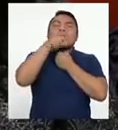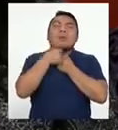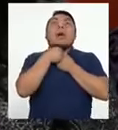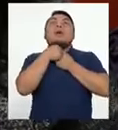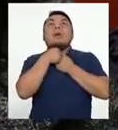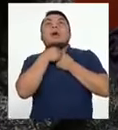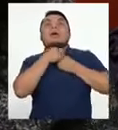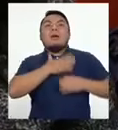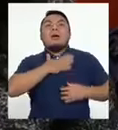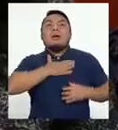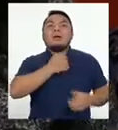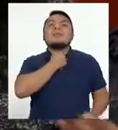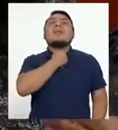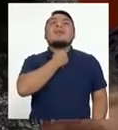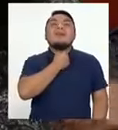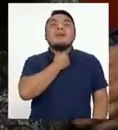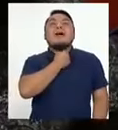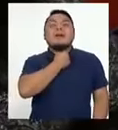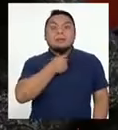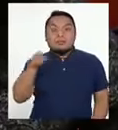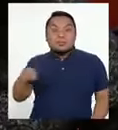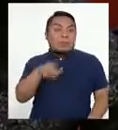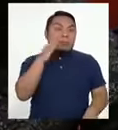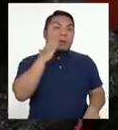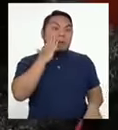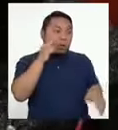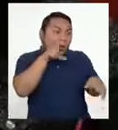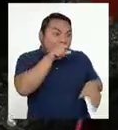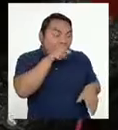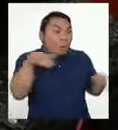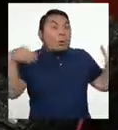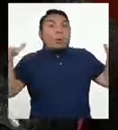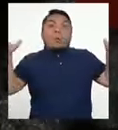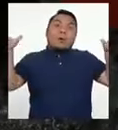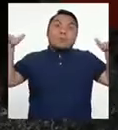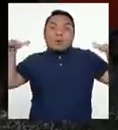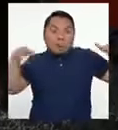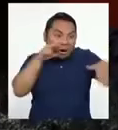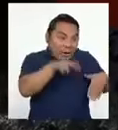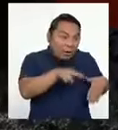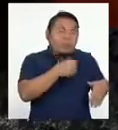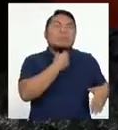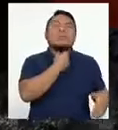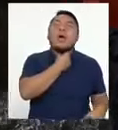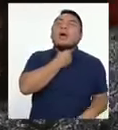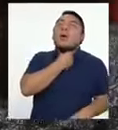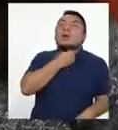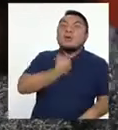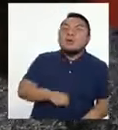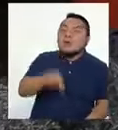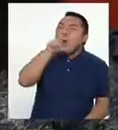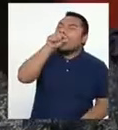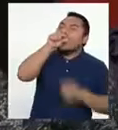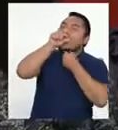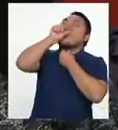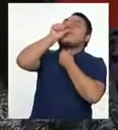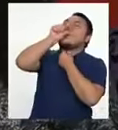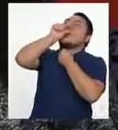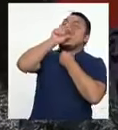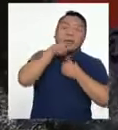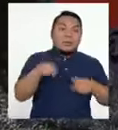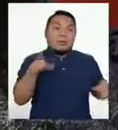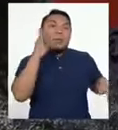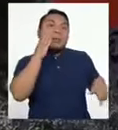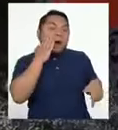iba a ahogar. La señora gallina salió cacareando, cococó, cococó, a pedir ayuda. Entonces